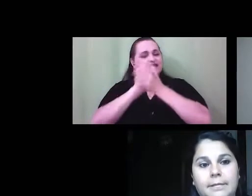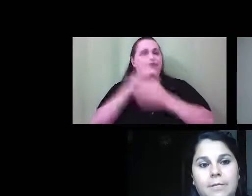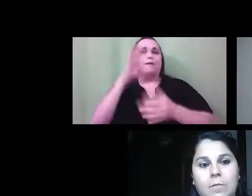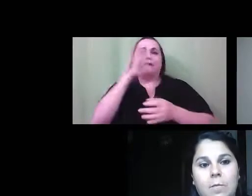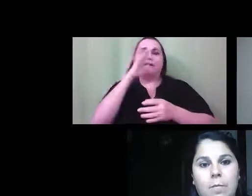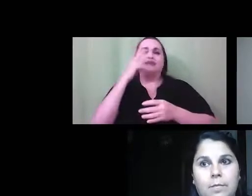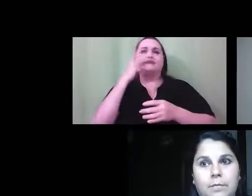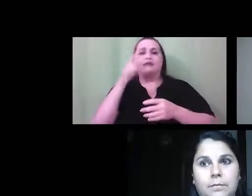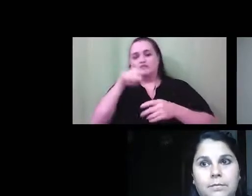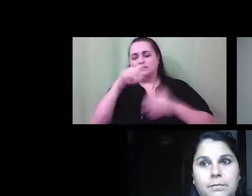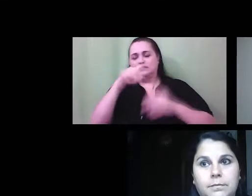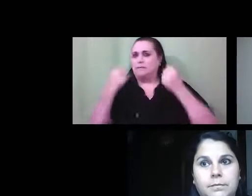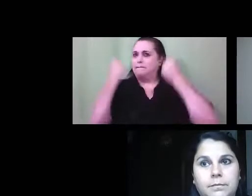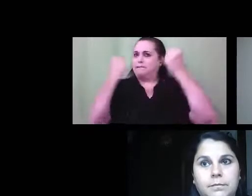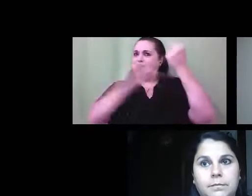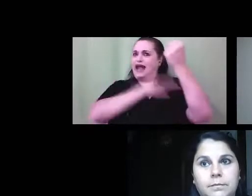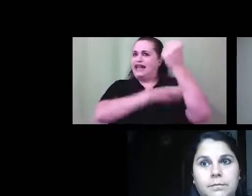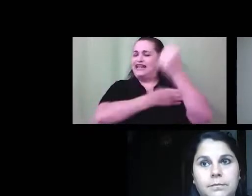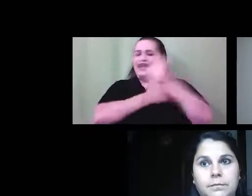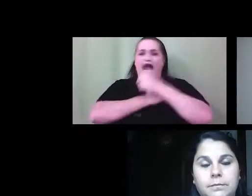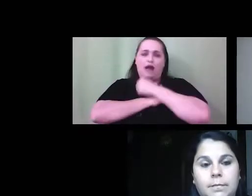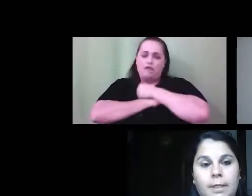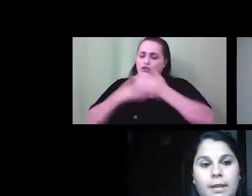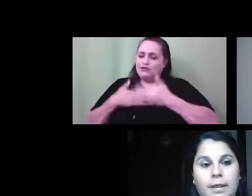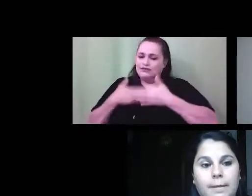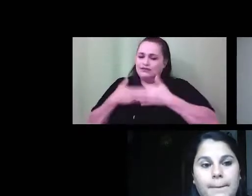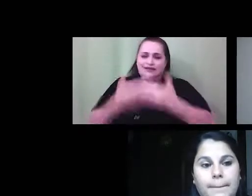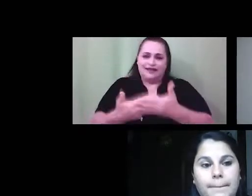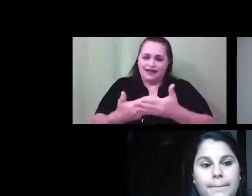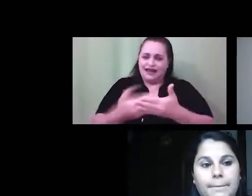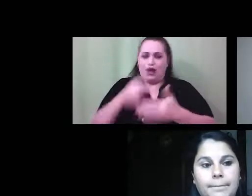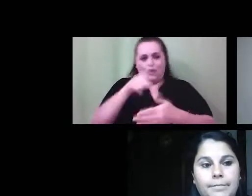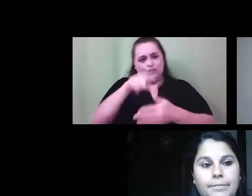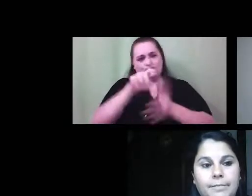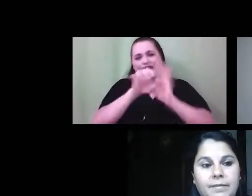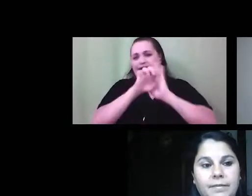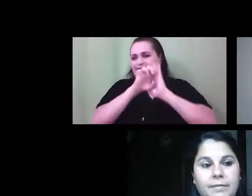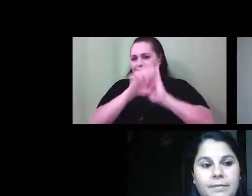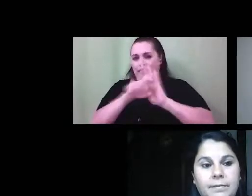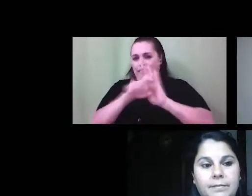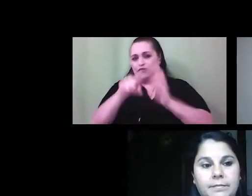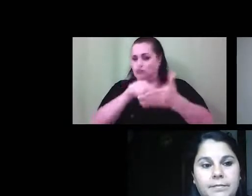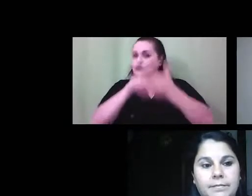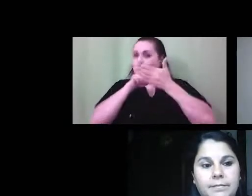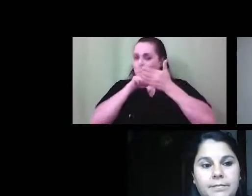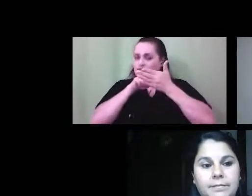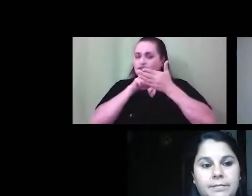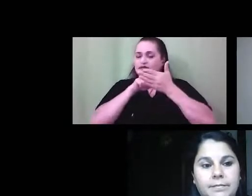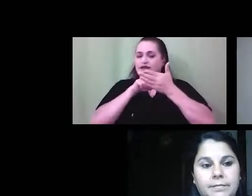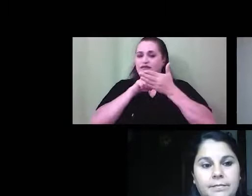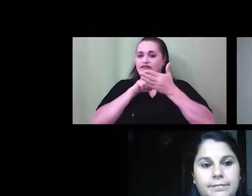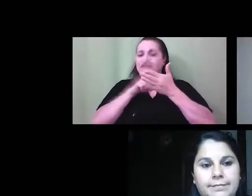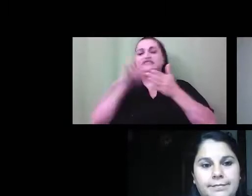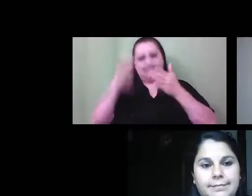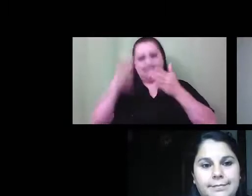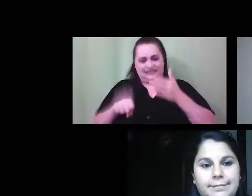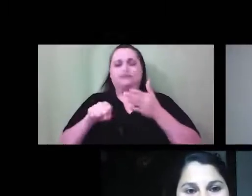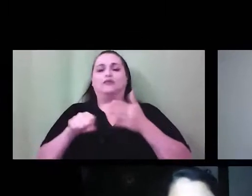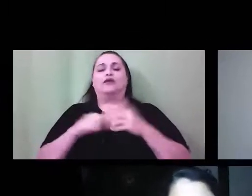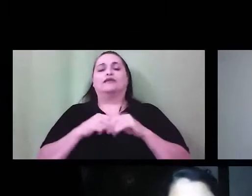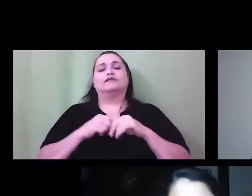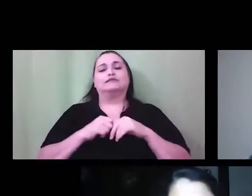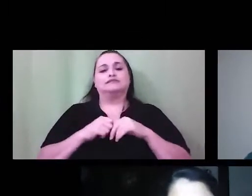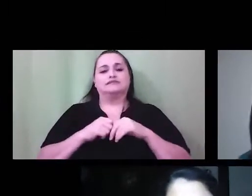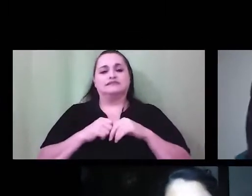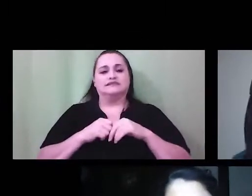muy valientes, qué amor más grande y qué entrega, son un ejemplo, ustedes nos muestran que sí es posible.